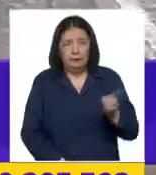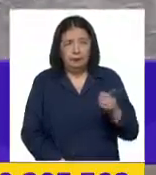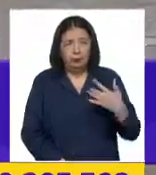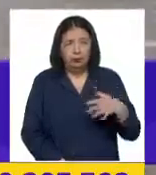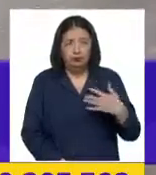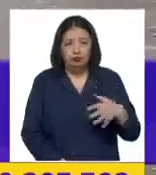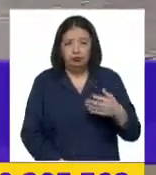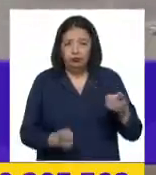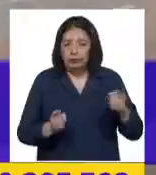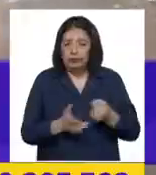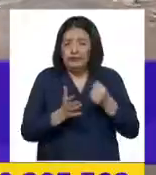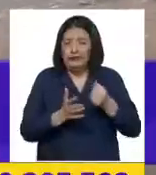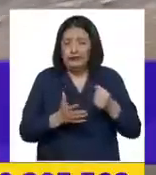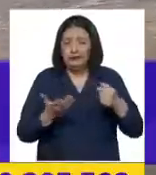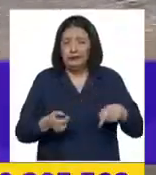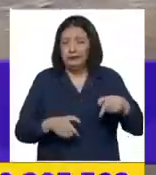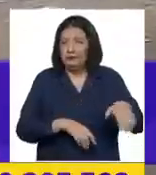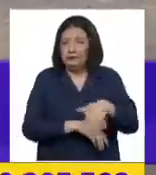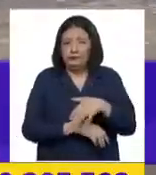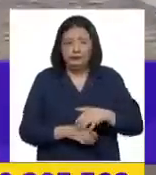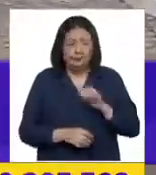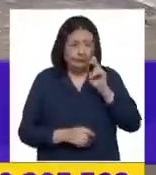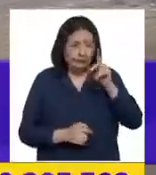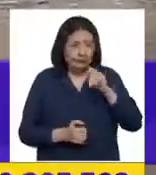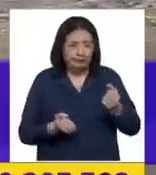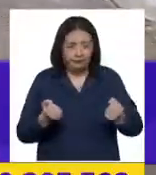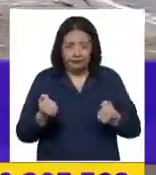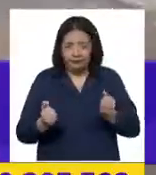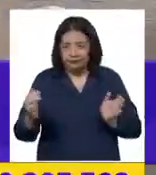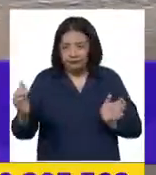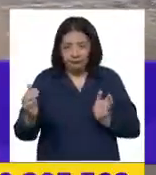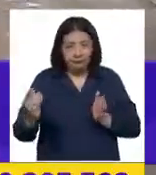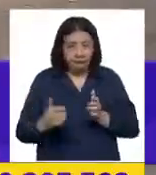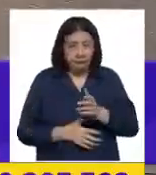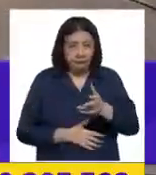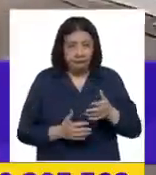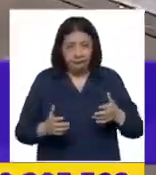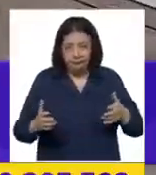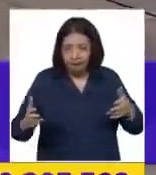Ocurrido aquí en la avenida Perú es una combi que ha impactado